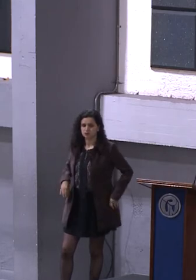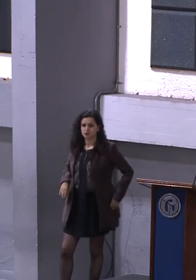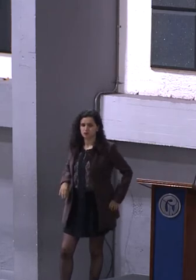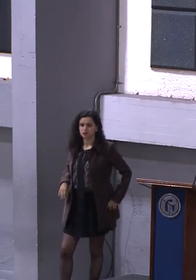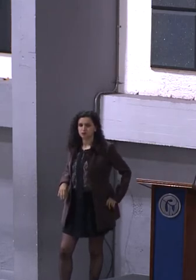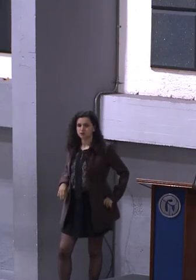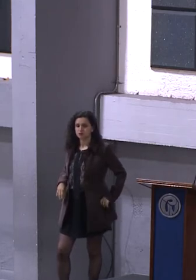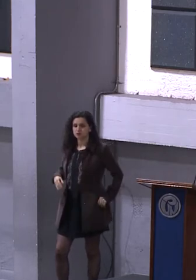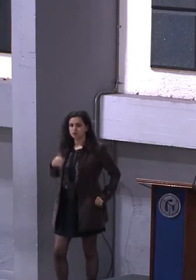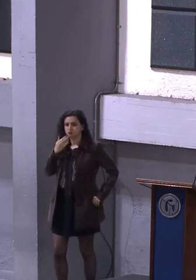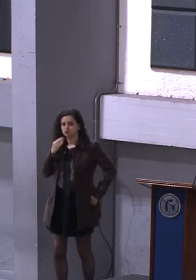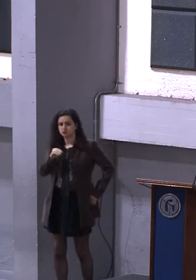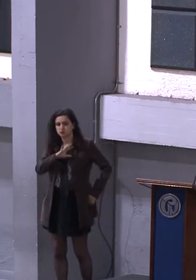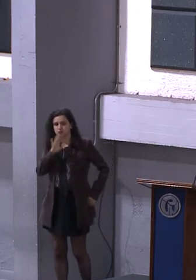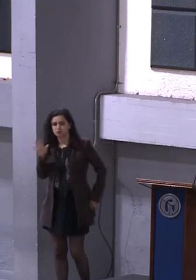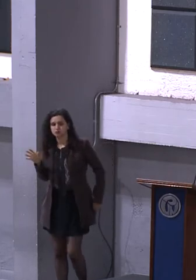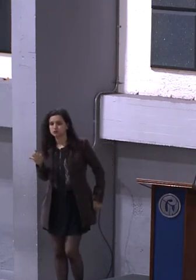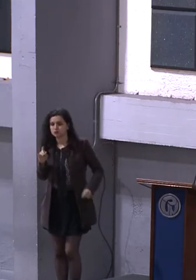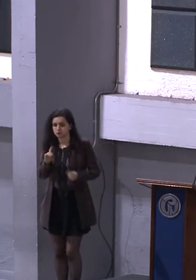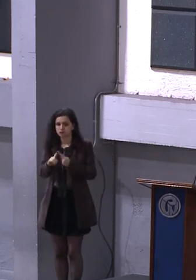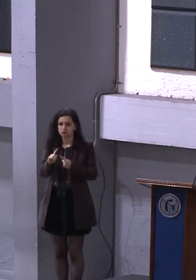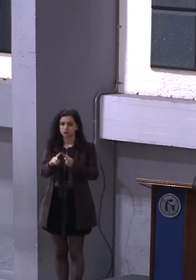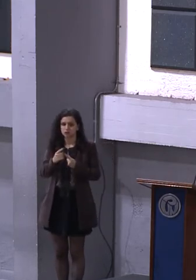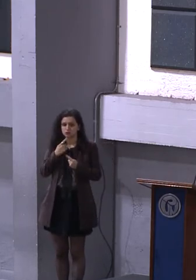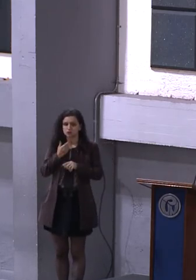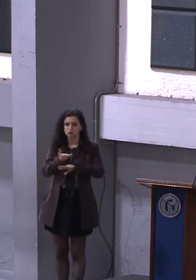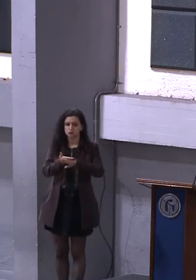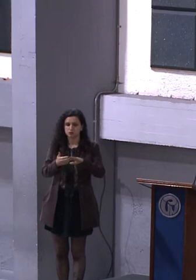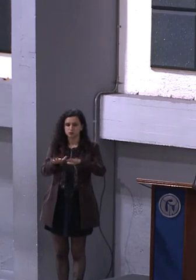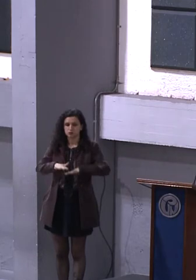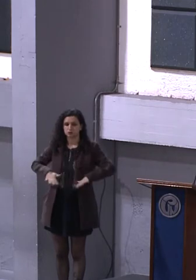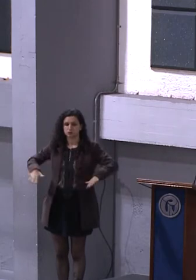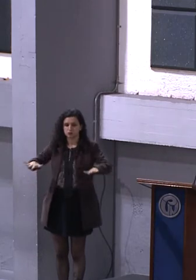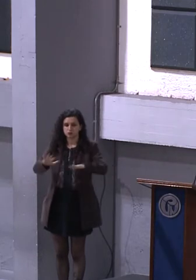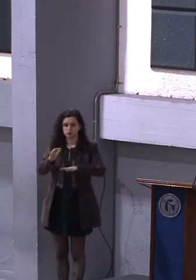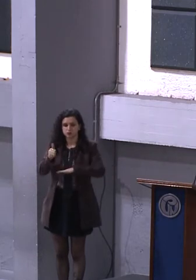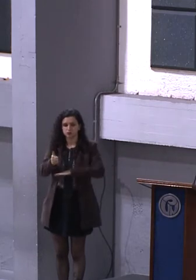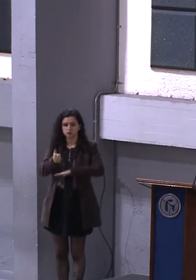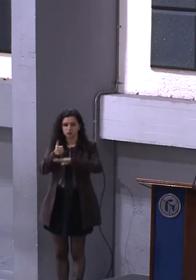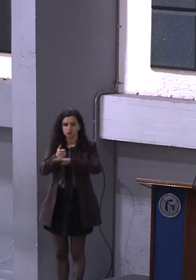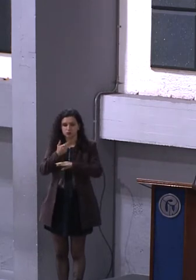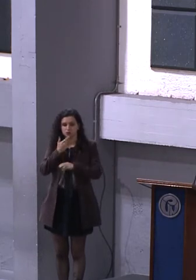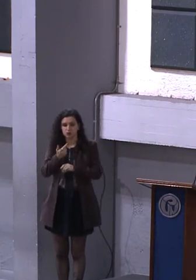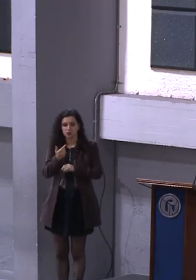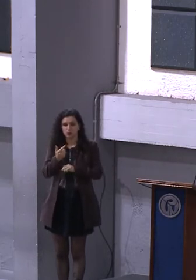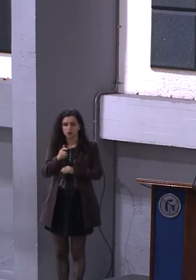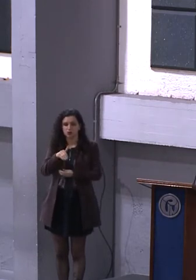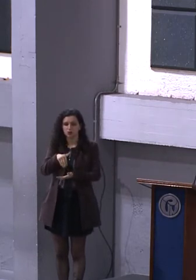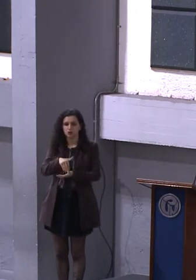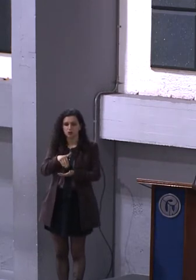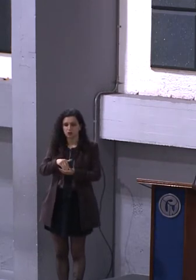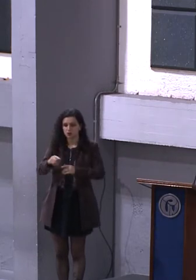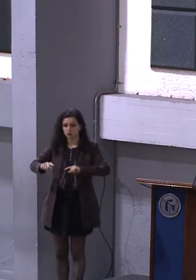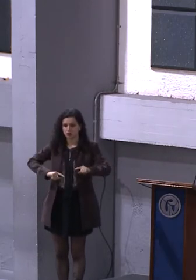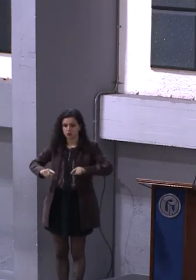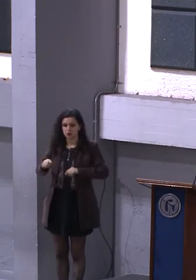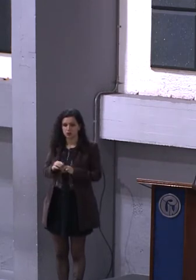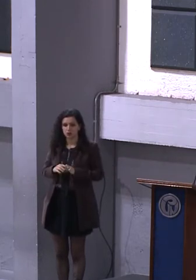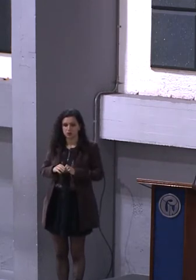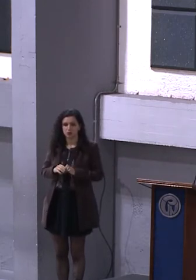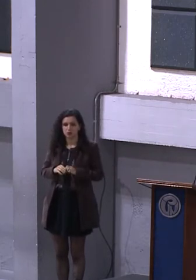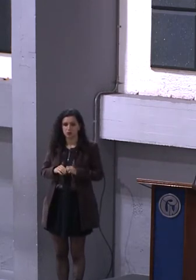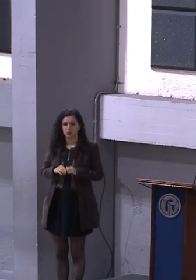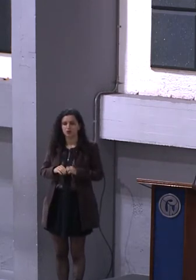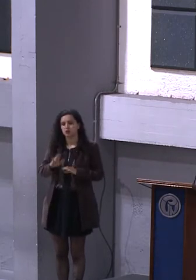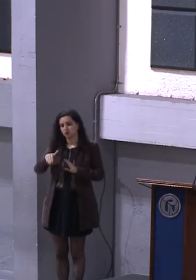Hola, buenos días. No, lo primero sería solicitar el espacio, ya que el rector ha presentado pues la posición de la administración. Pediría que se